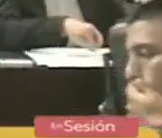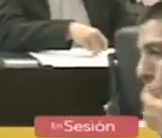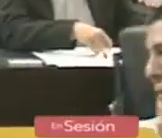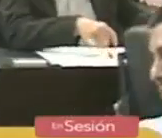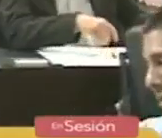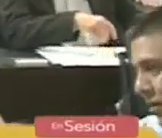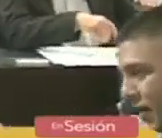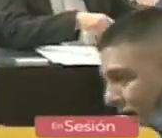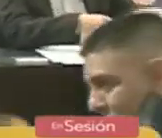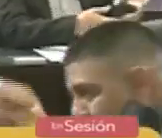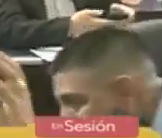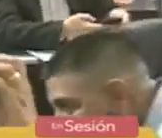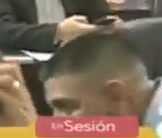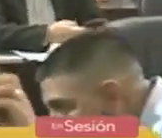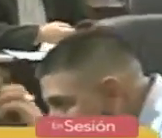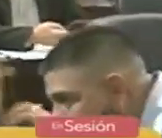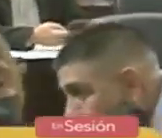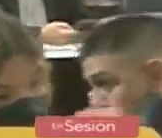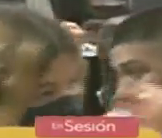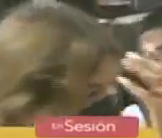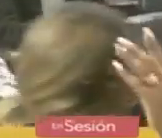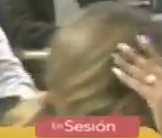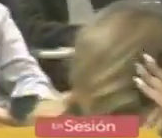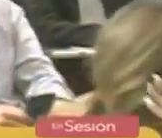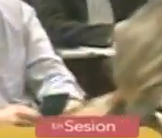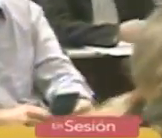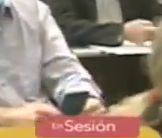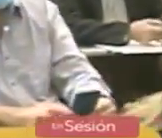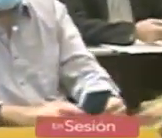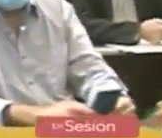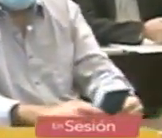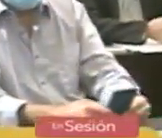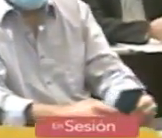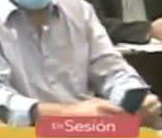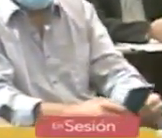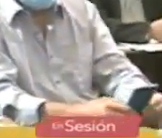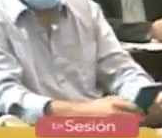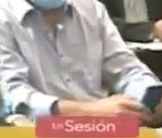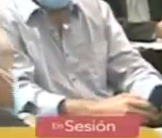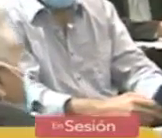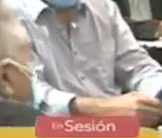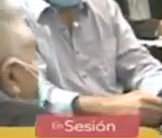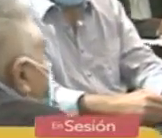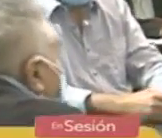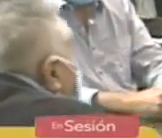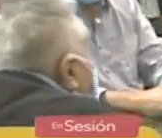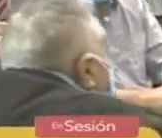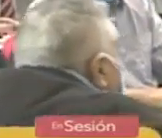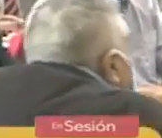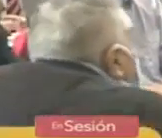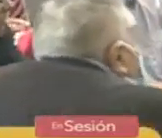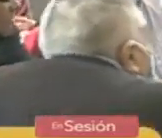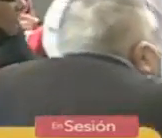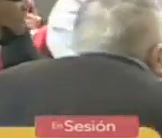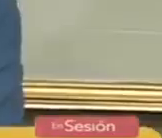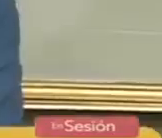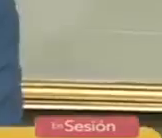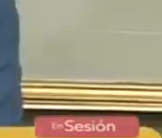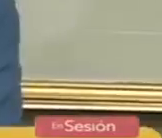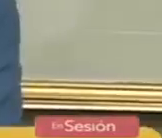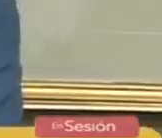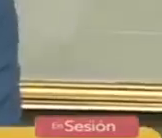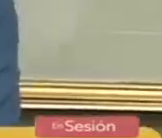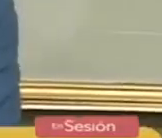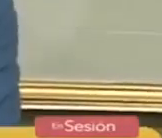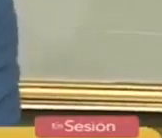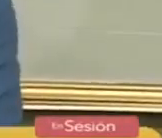Si hay quórum. Hay quórum, ciudadano presidente. ¿Tiene previsto el proyecto de acuerdo en conmemoración? La